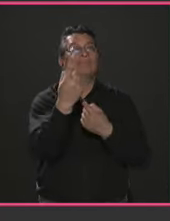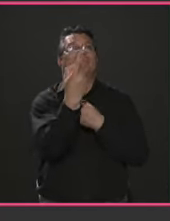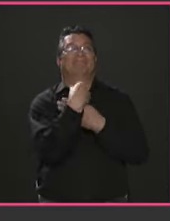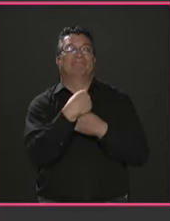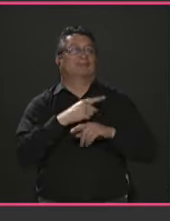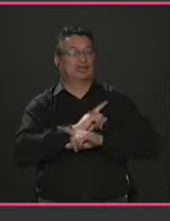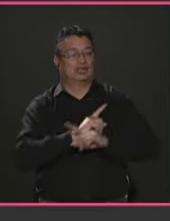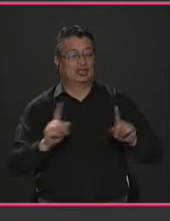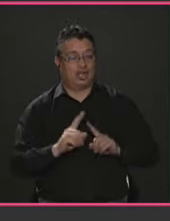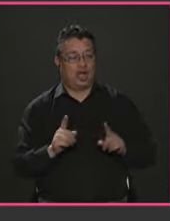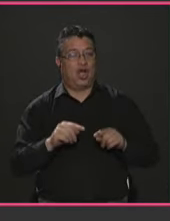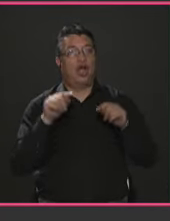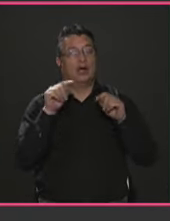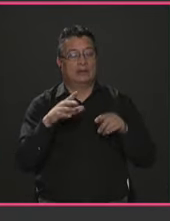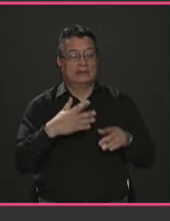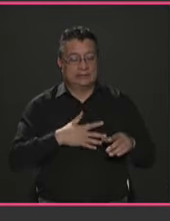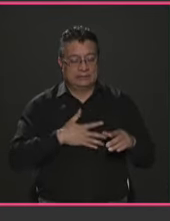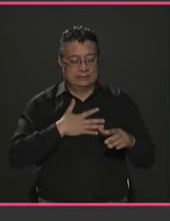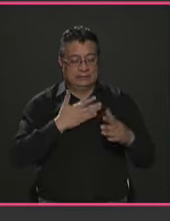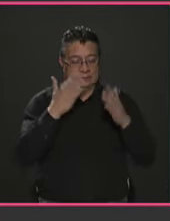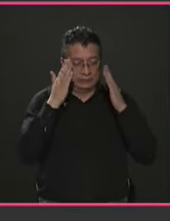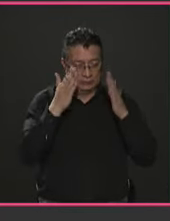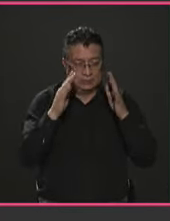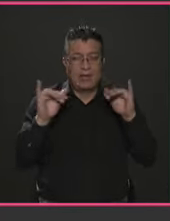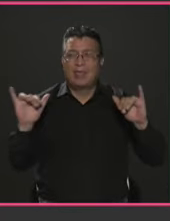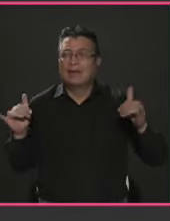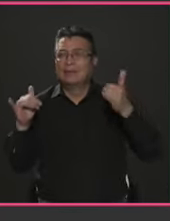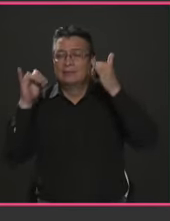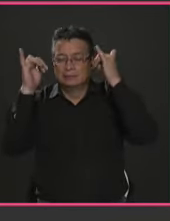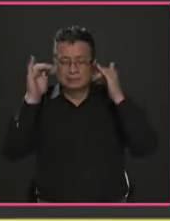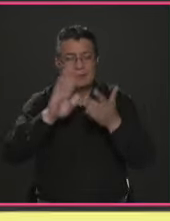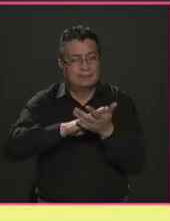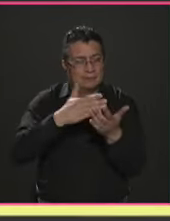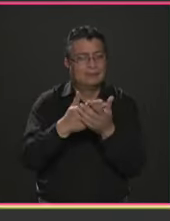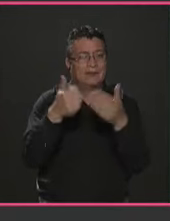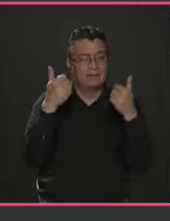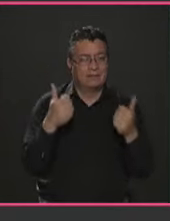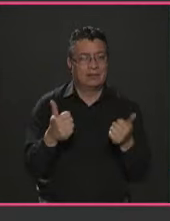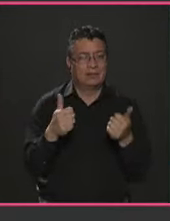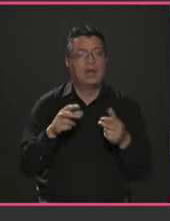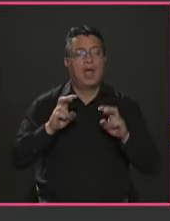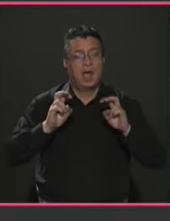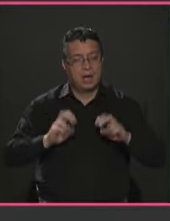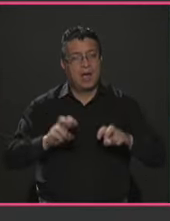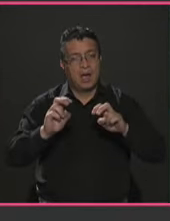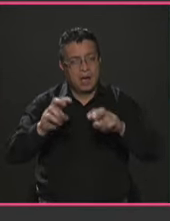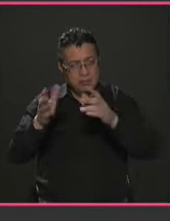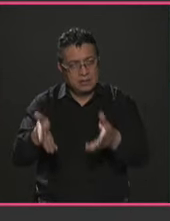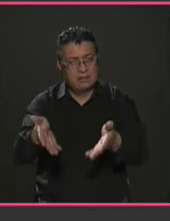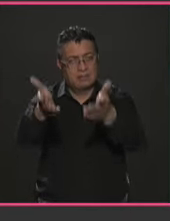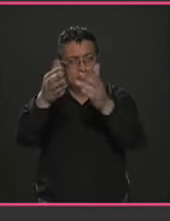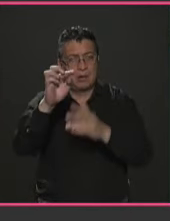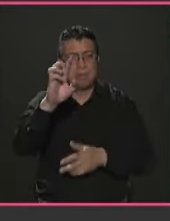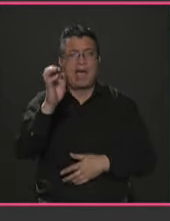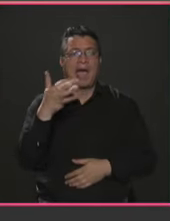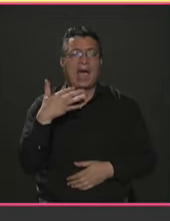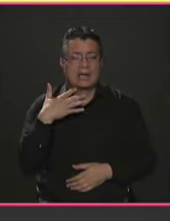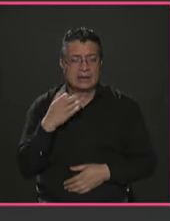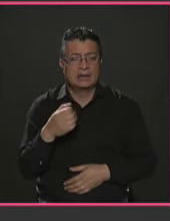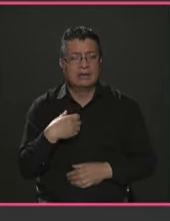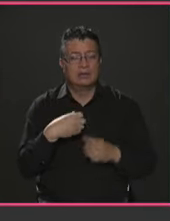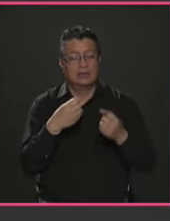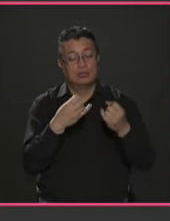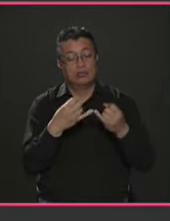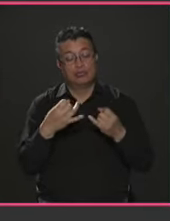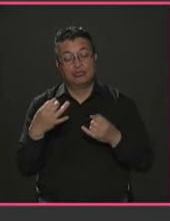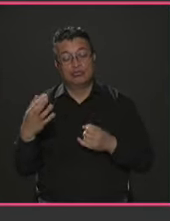sientes quita un poco tu atención distraerse te hace bien sal a caminar al parque si puedes cuenta hasta